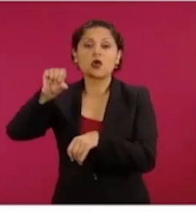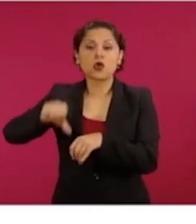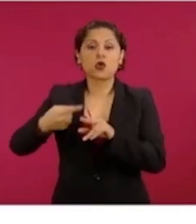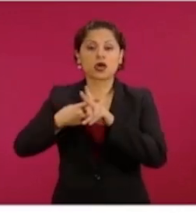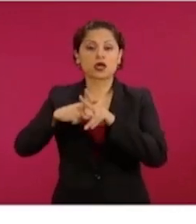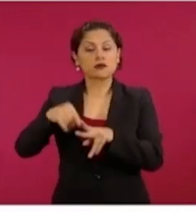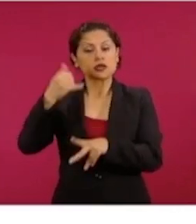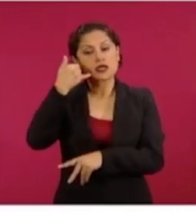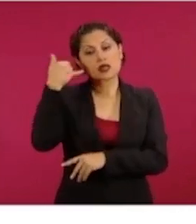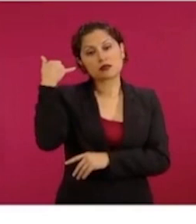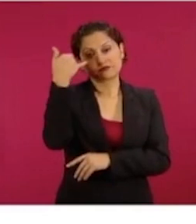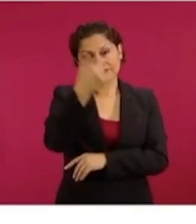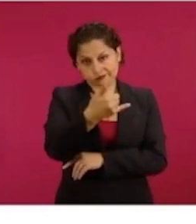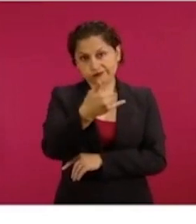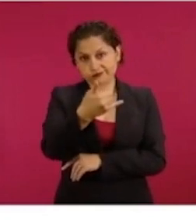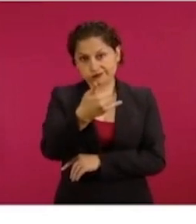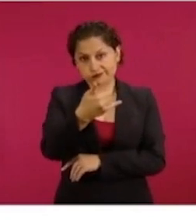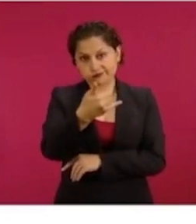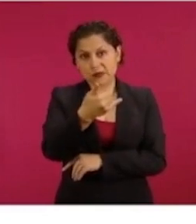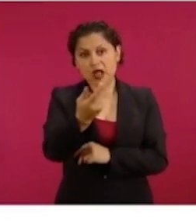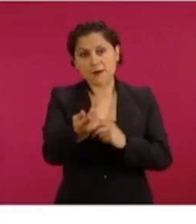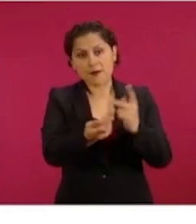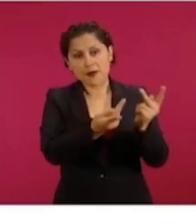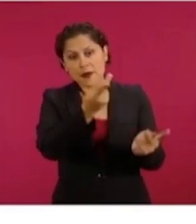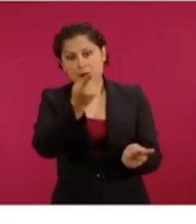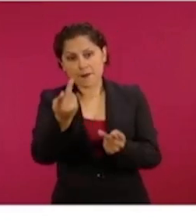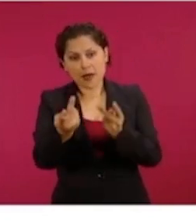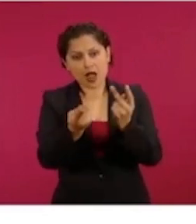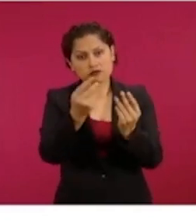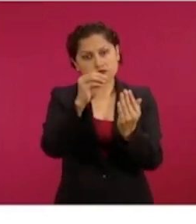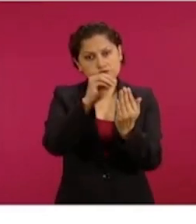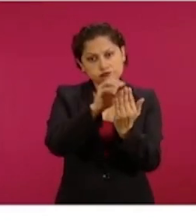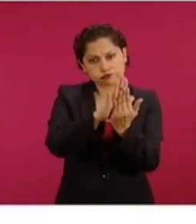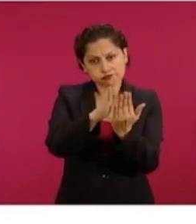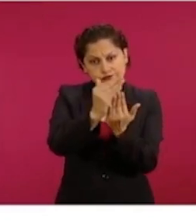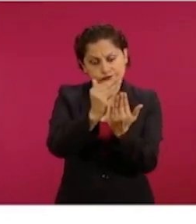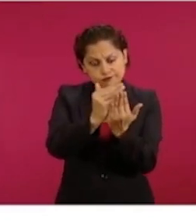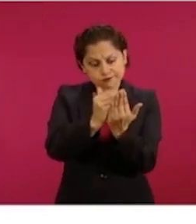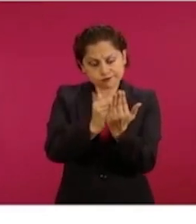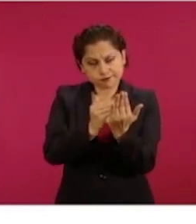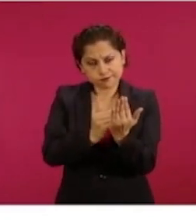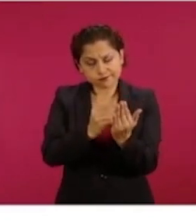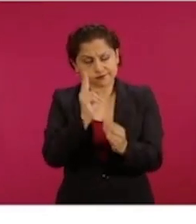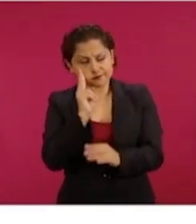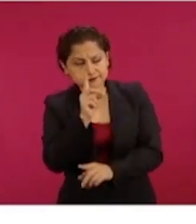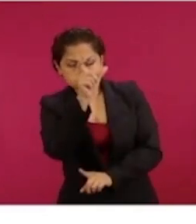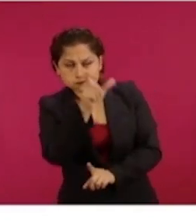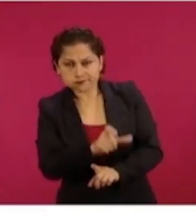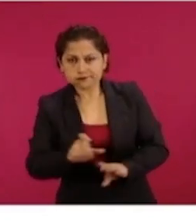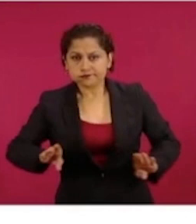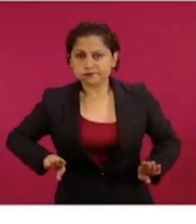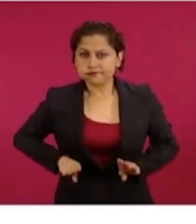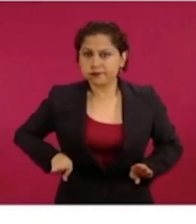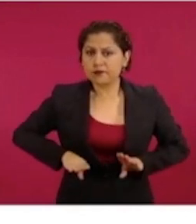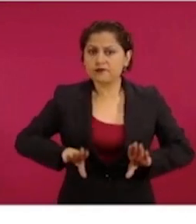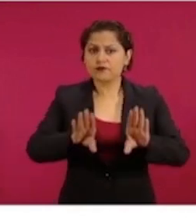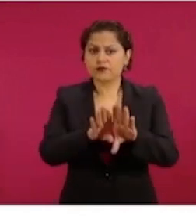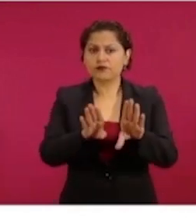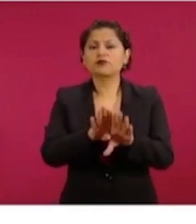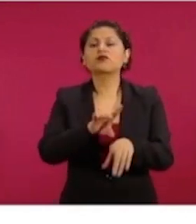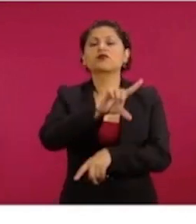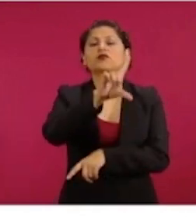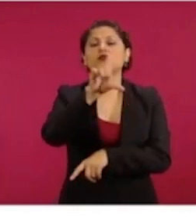Se les va a llamar, se les va a hacer una serie de preguntas de manera que queden aceptados a